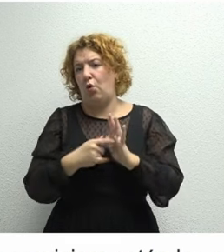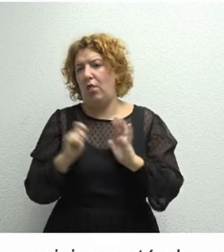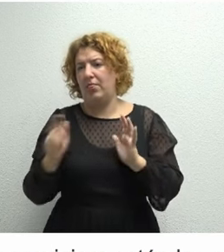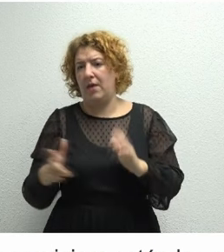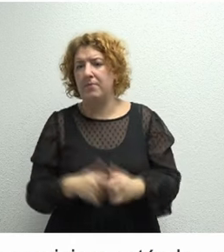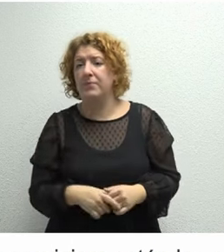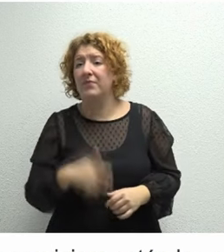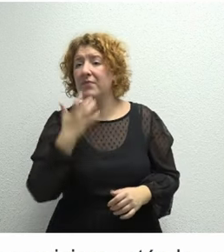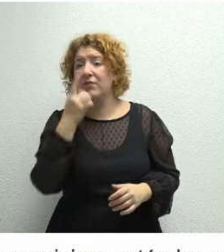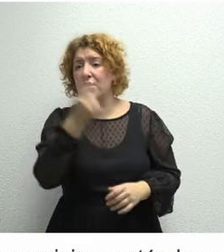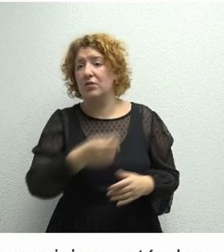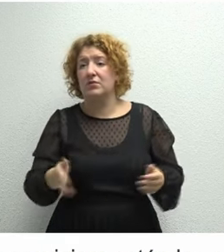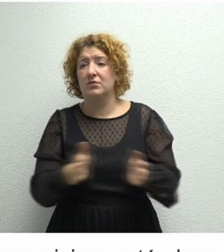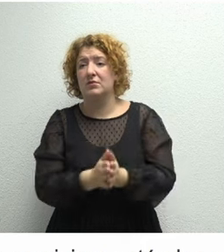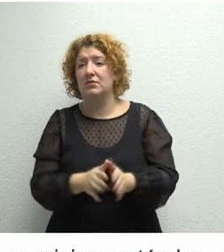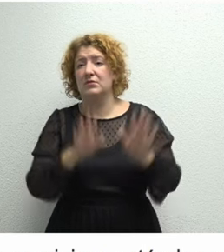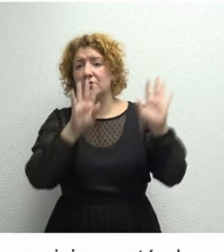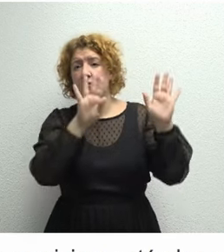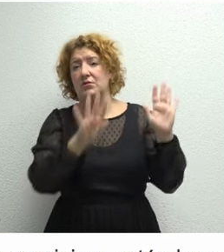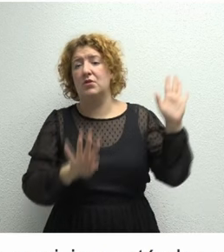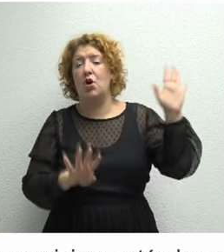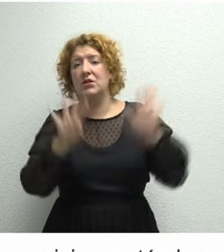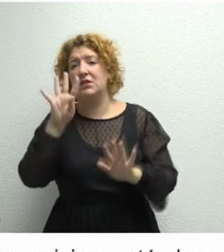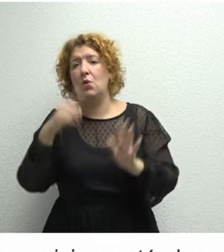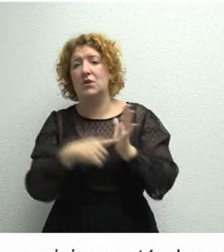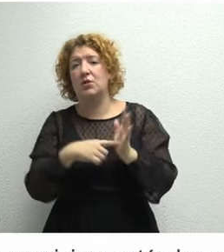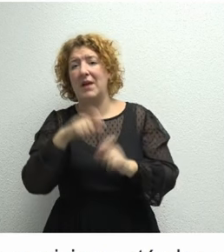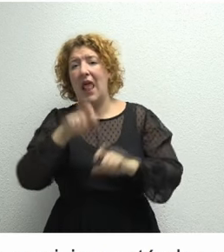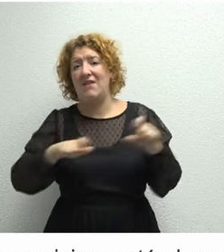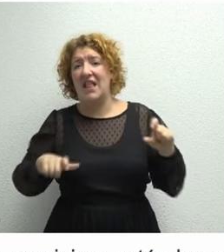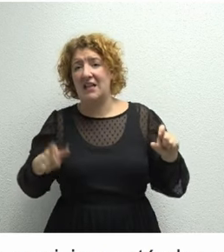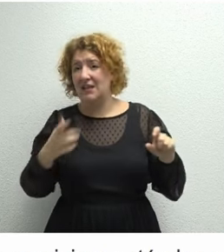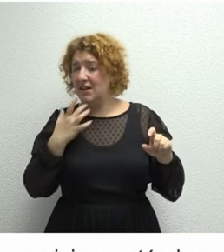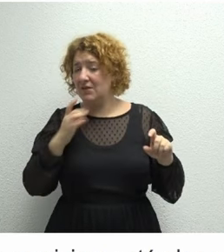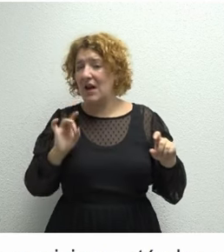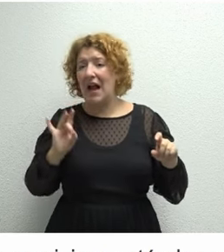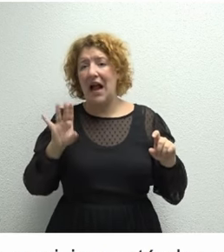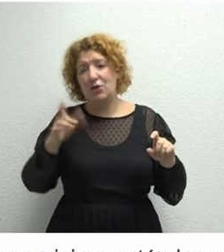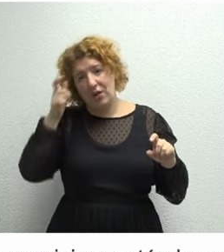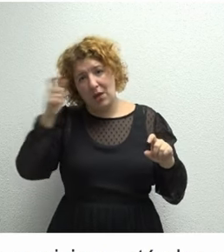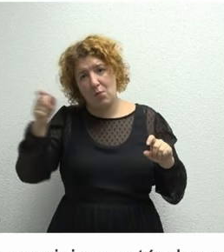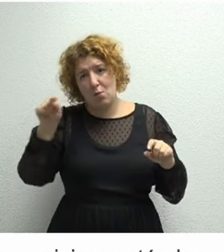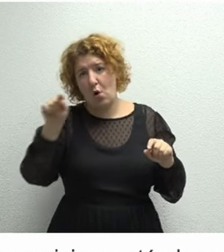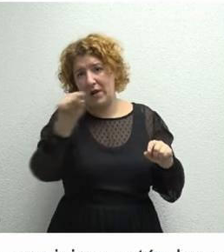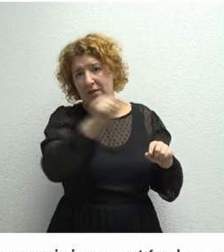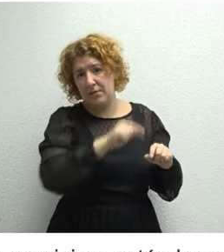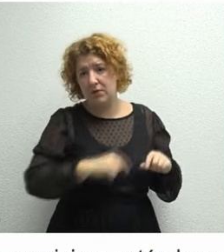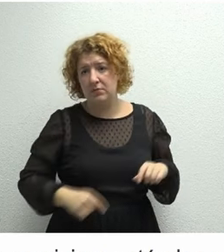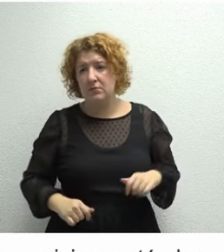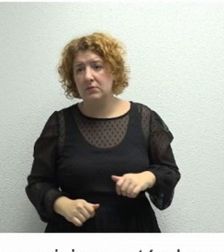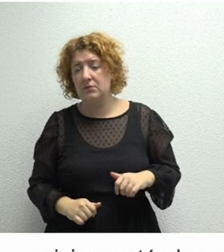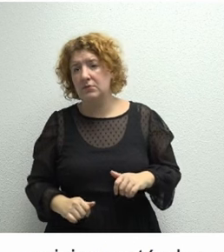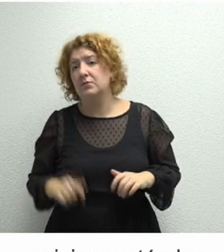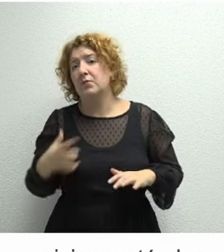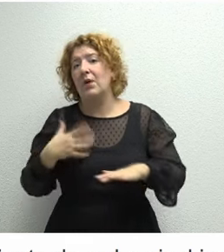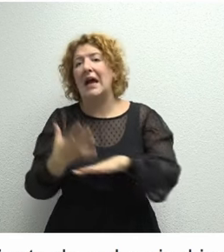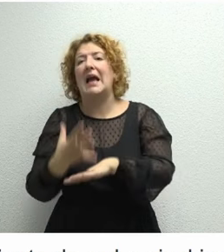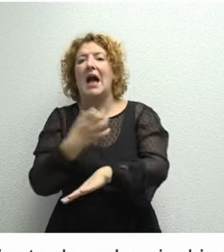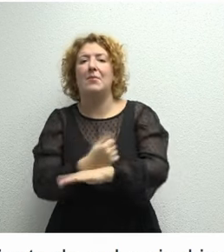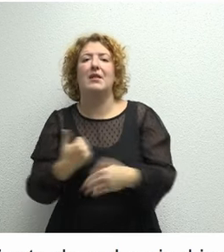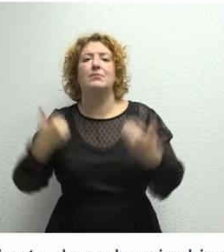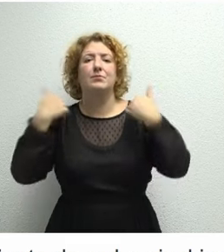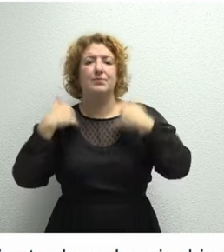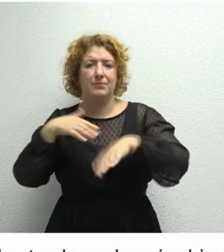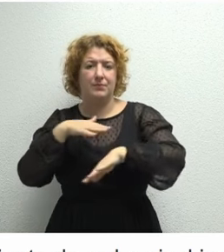84 bueno no llevamos ni ni 84,000 habitantes y somos 14 municipios no Y en este caso el Cabildo pues es la la